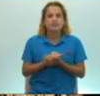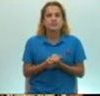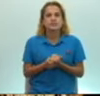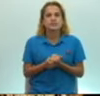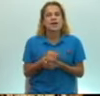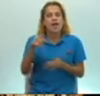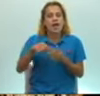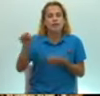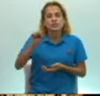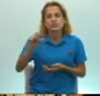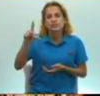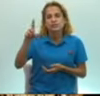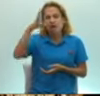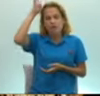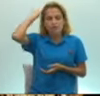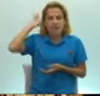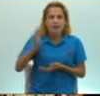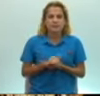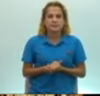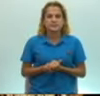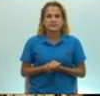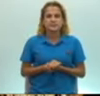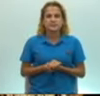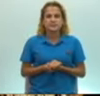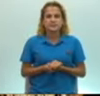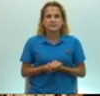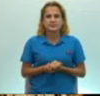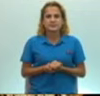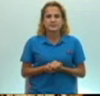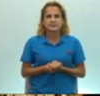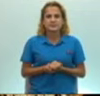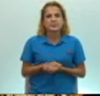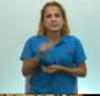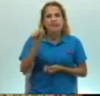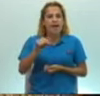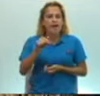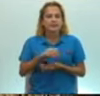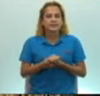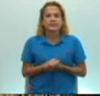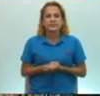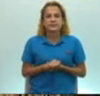otros avances que se van a desarrollar dentro de la sociedad romana. Nos vamos de aquí.